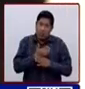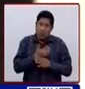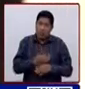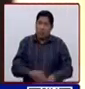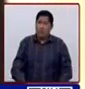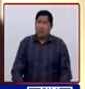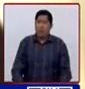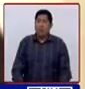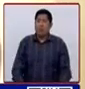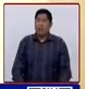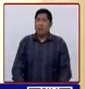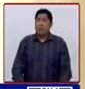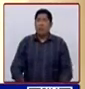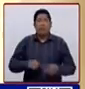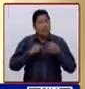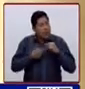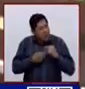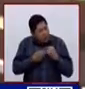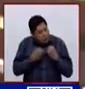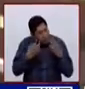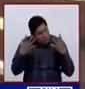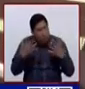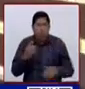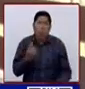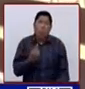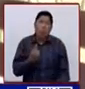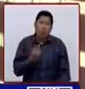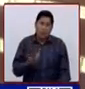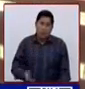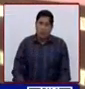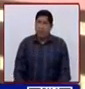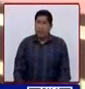duele? Me duele.